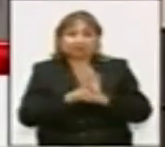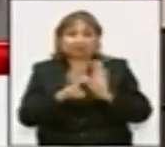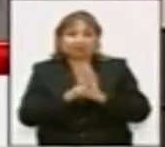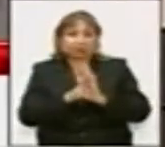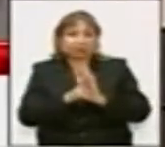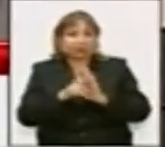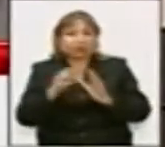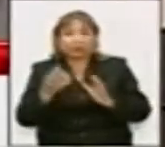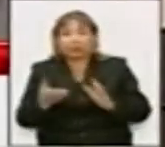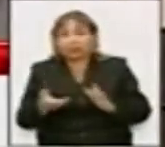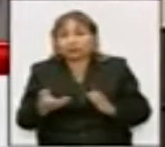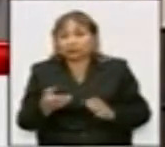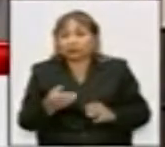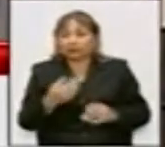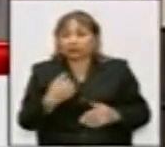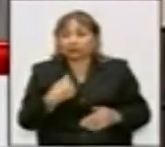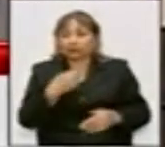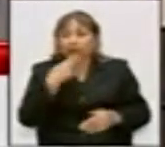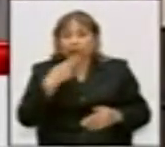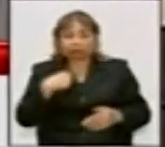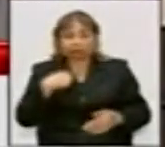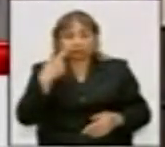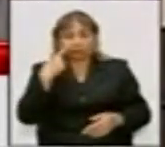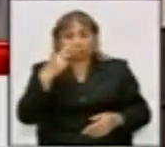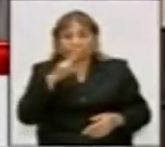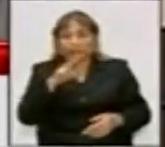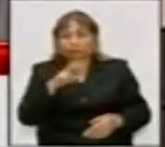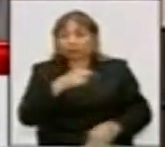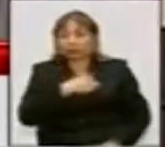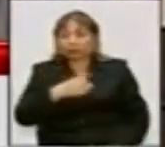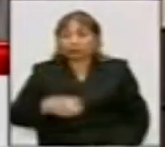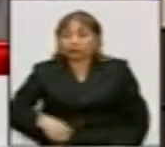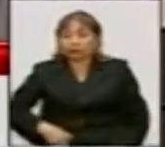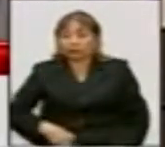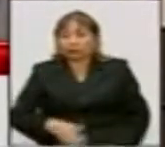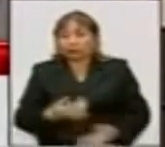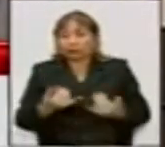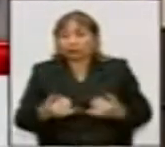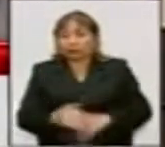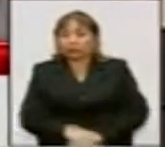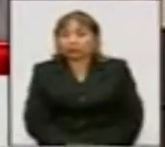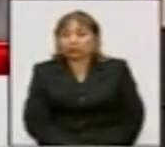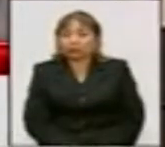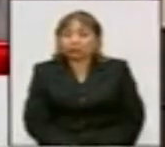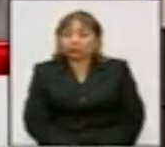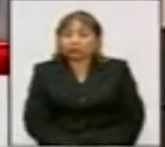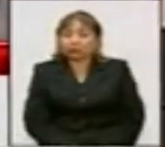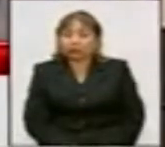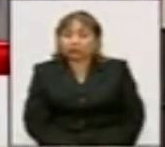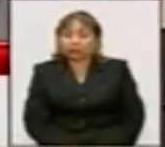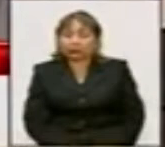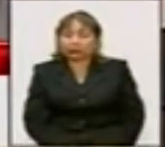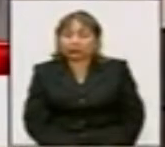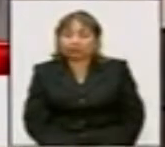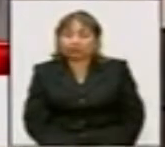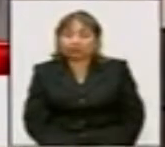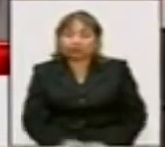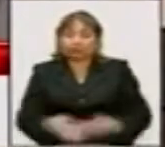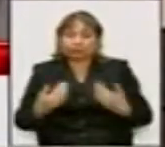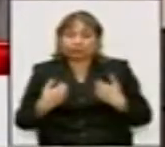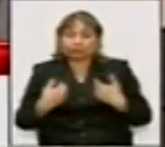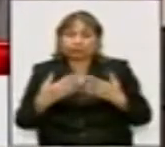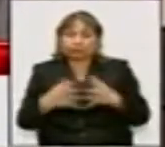como desde mi punto de vista la tiene el presidente de la republica actual entonces hay que tener mucho cuidado